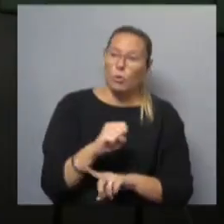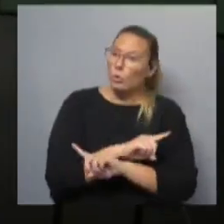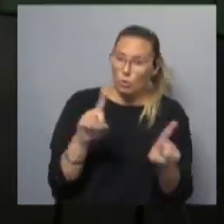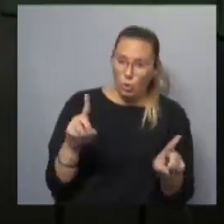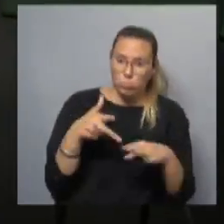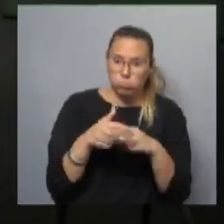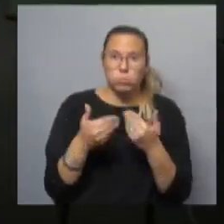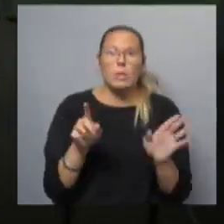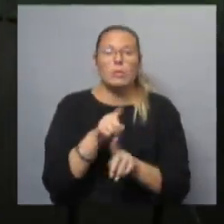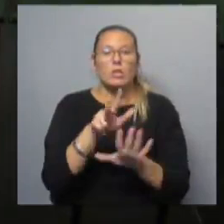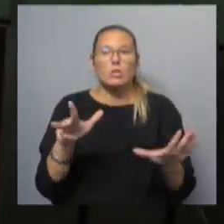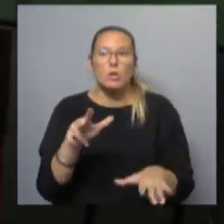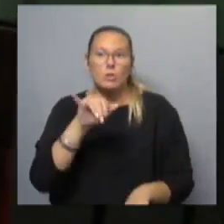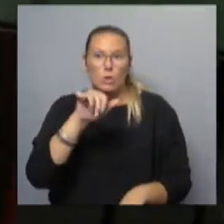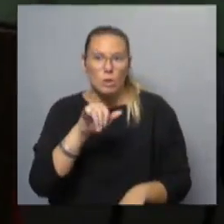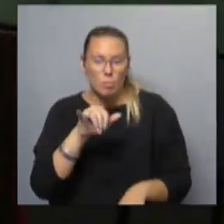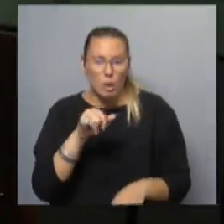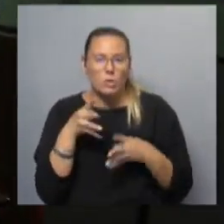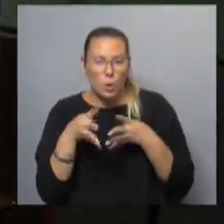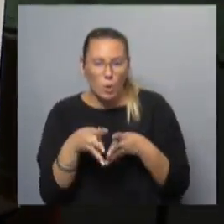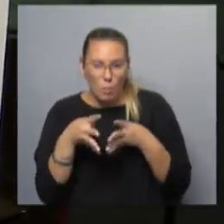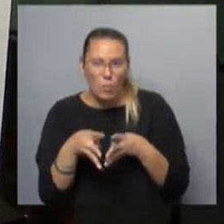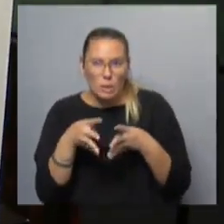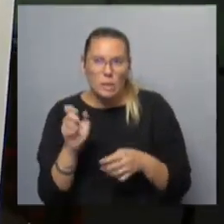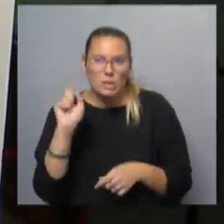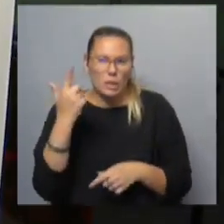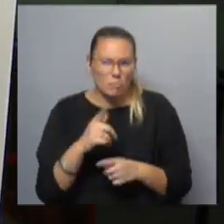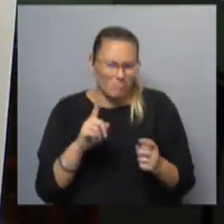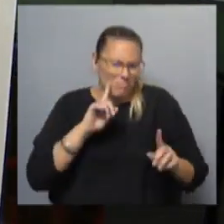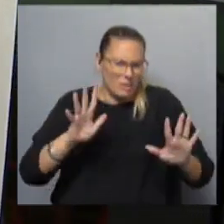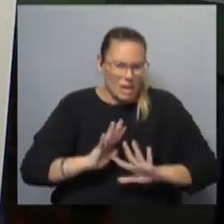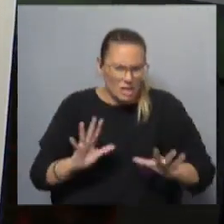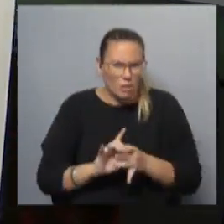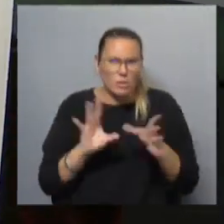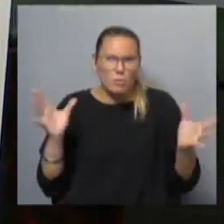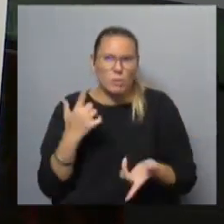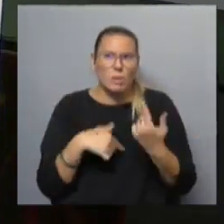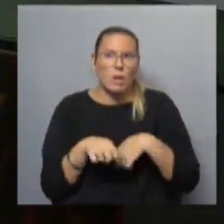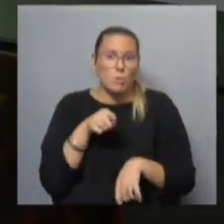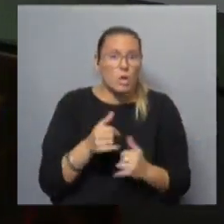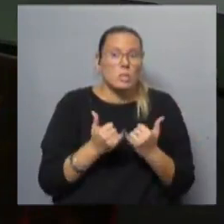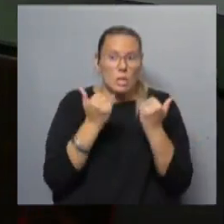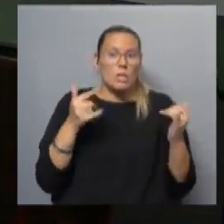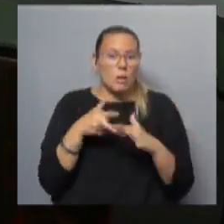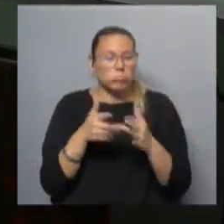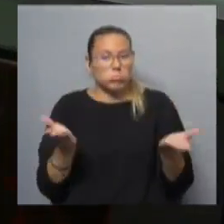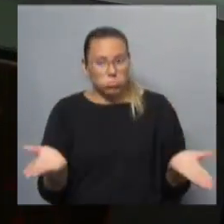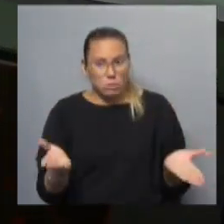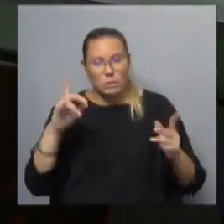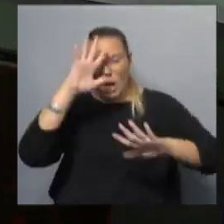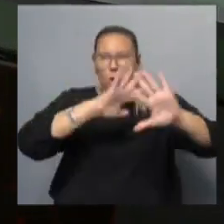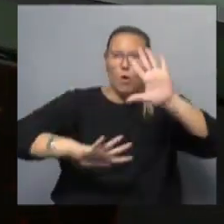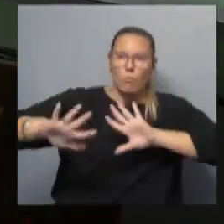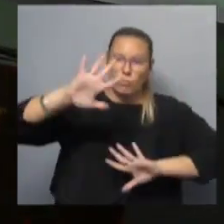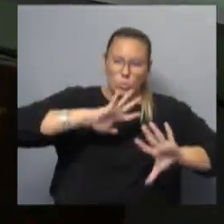no, 18 de mayo, que es la batalla de las piedras, no tiene nada que ver con la independencia ni nada por el estilo. Pero, digamos, tiene que ver con esa confusión de